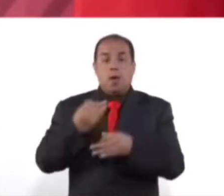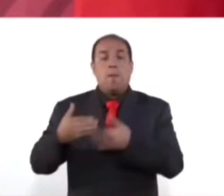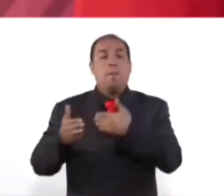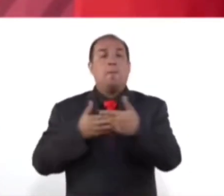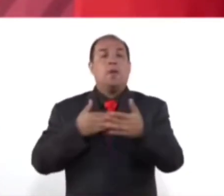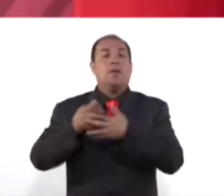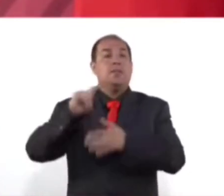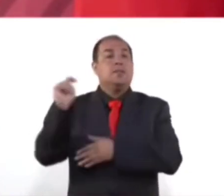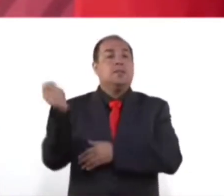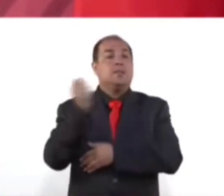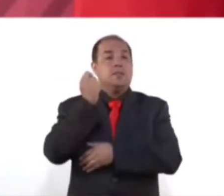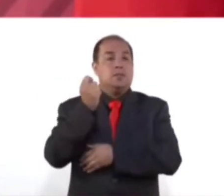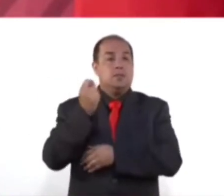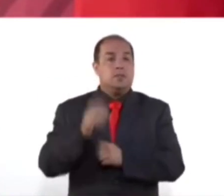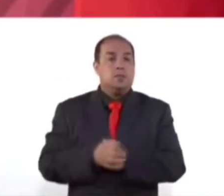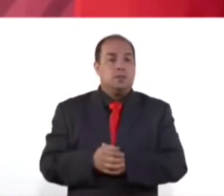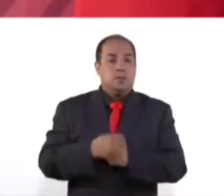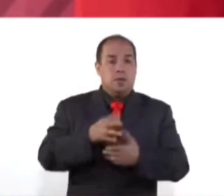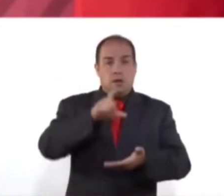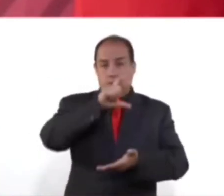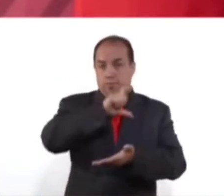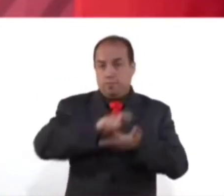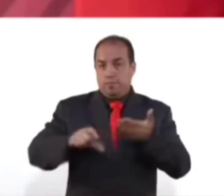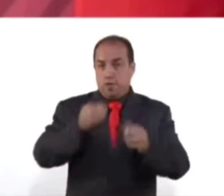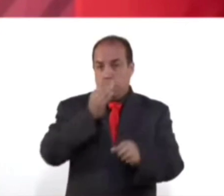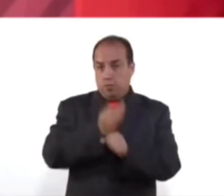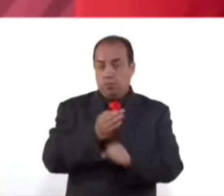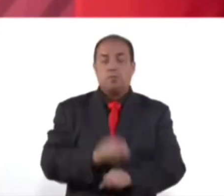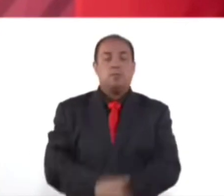innovaciones tecnológicas que se están adquiriendo.